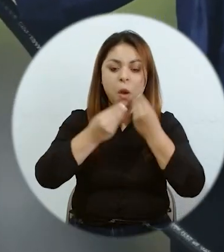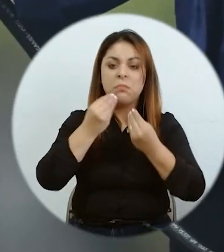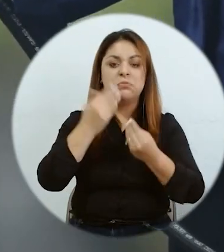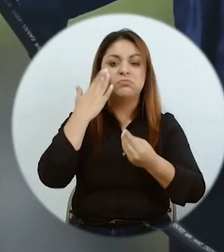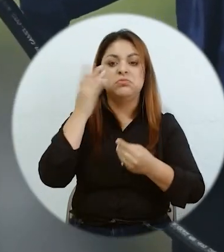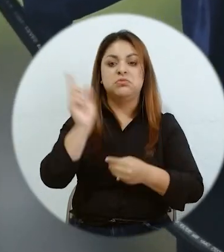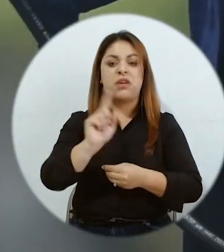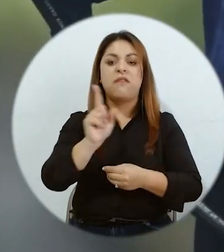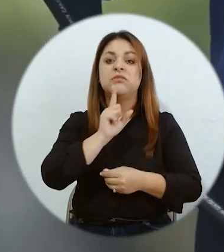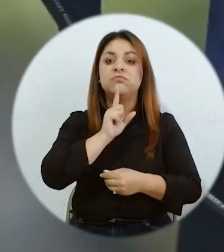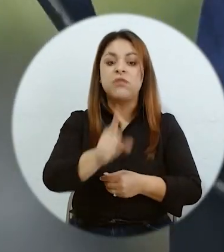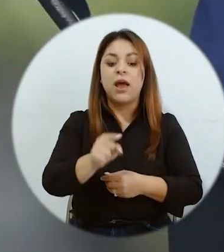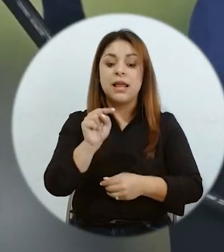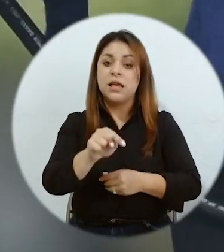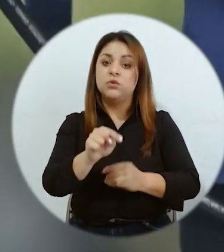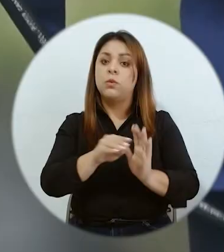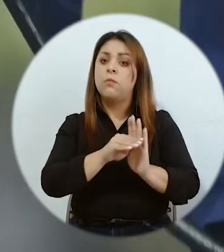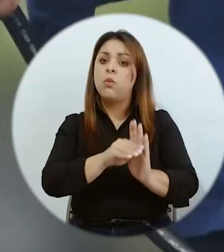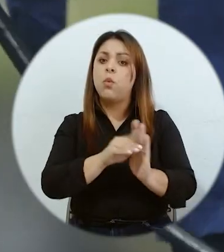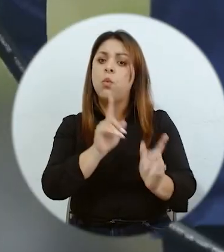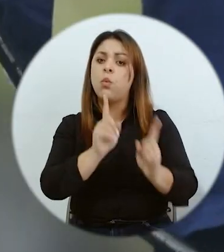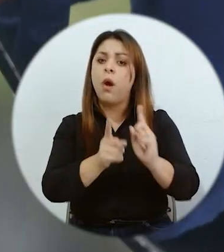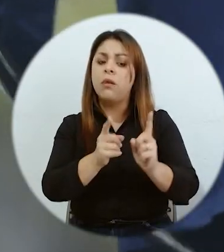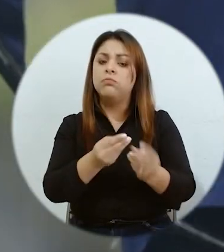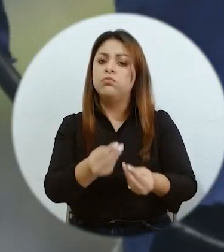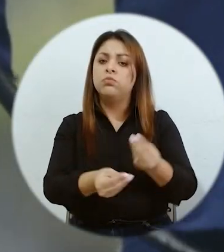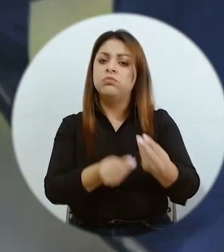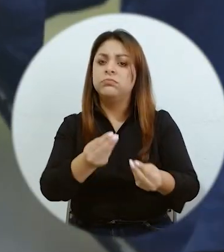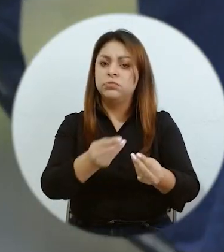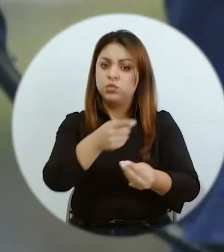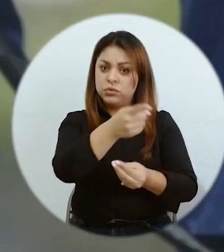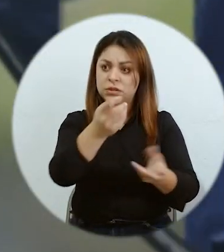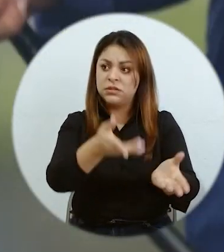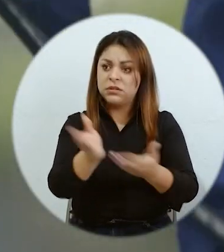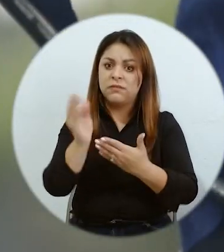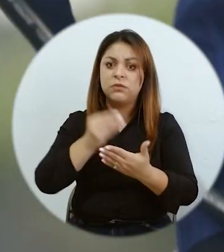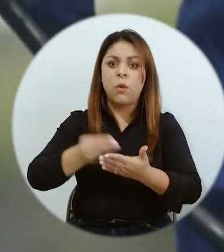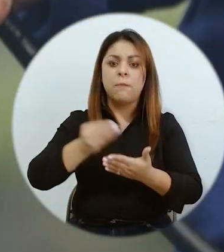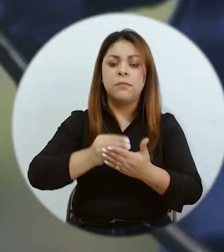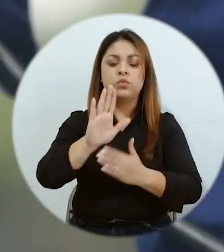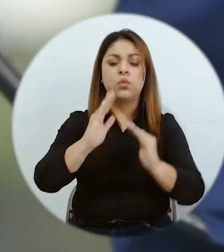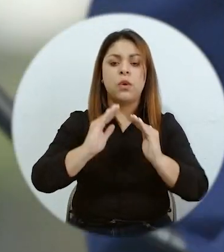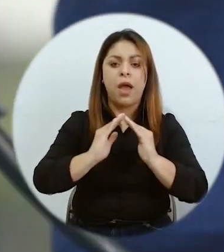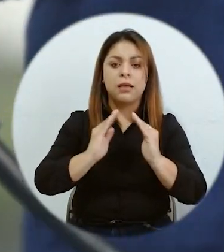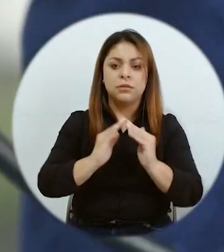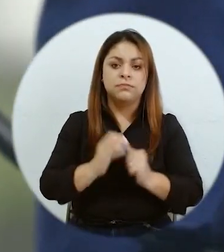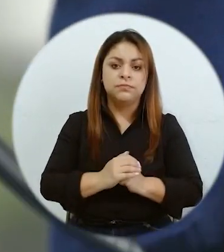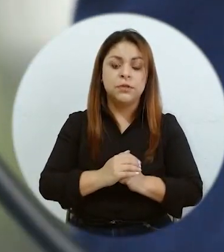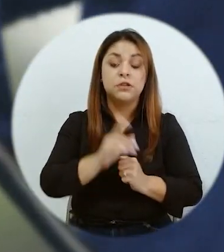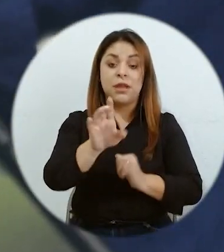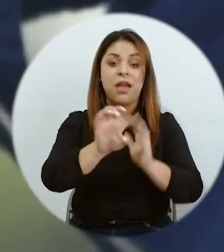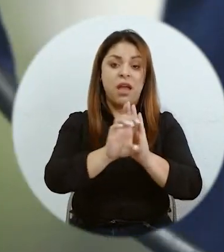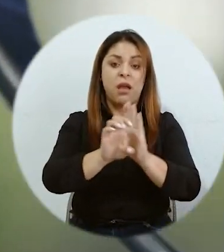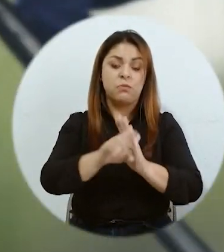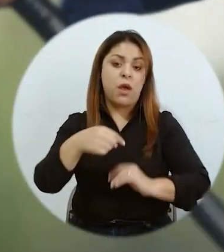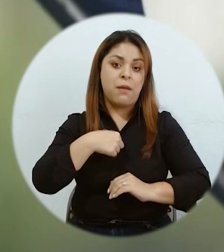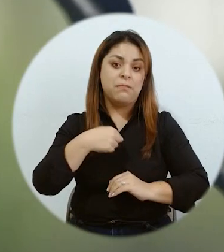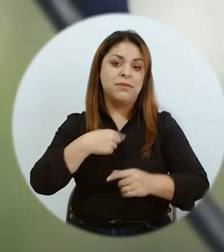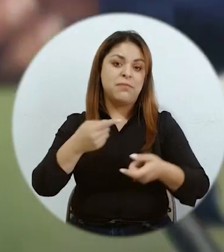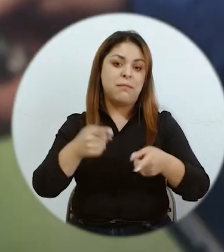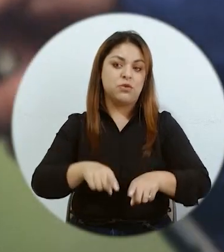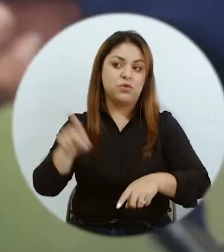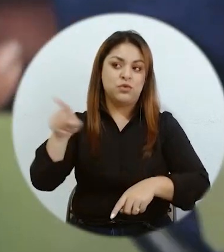de saber realmente cuáles son los modelos bajo los cuales se produce el alimento que llevamos a nuestras casas. Muchas veces, yo pongo el